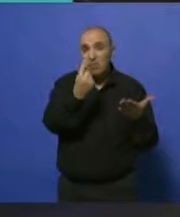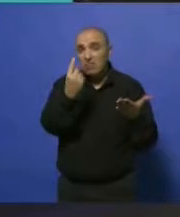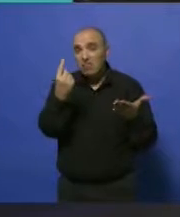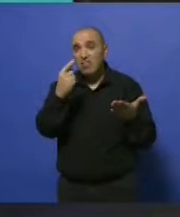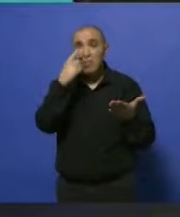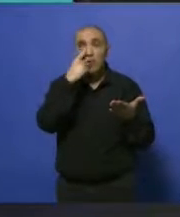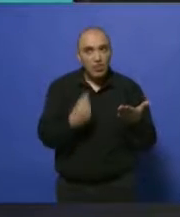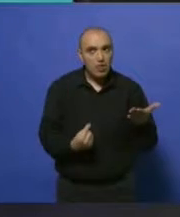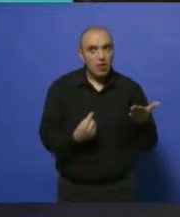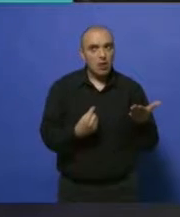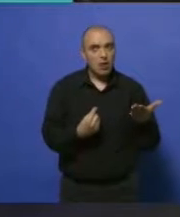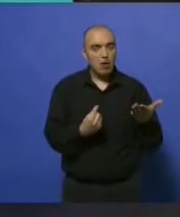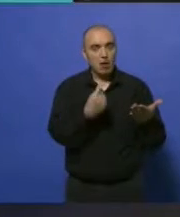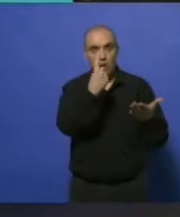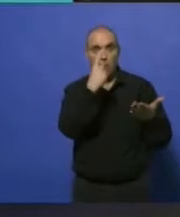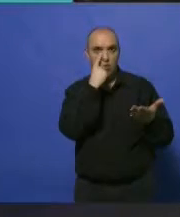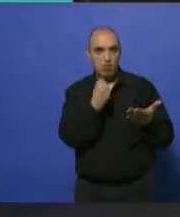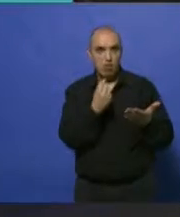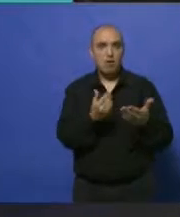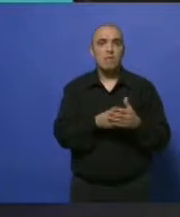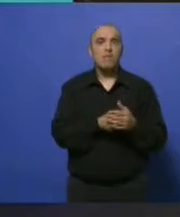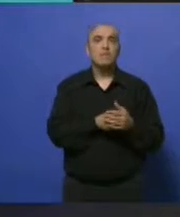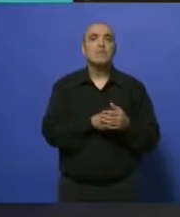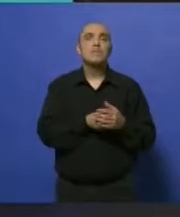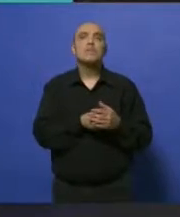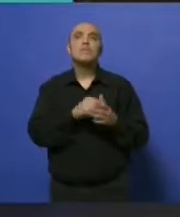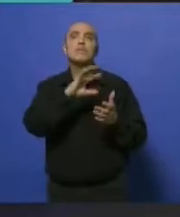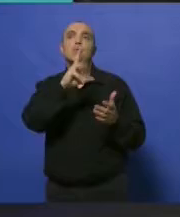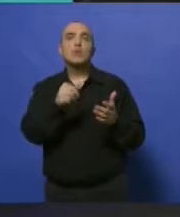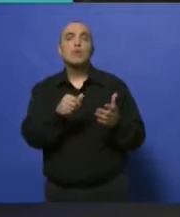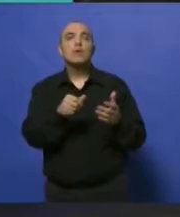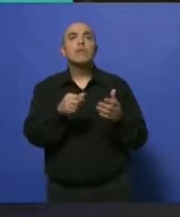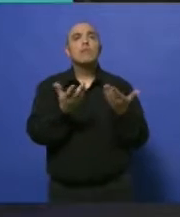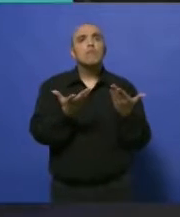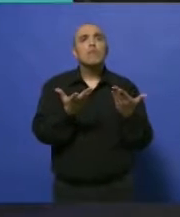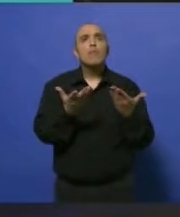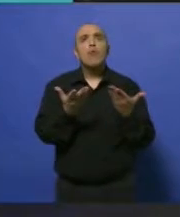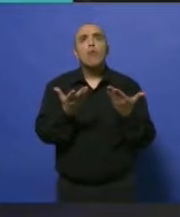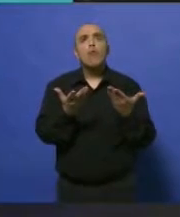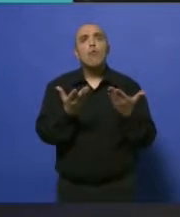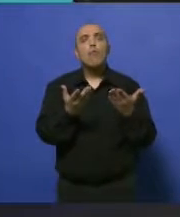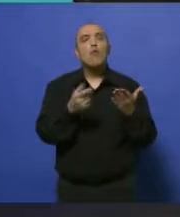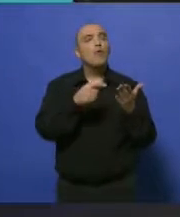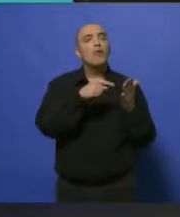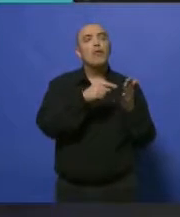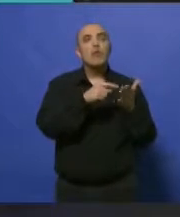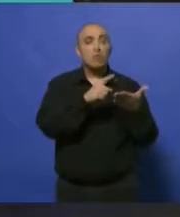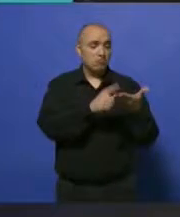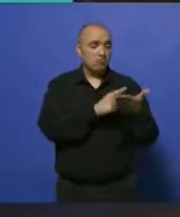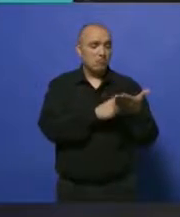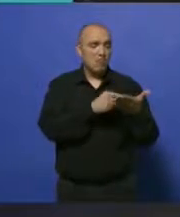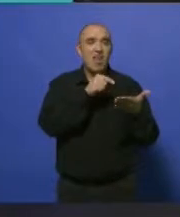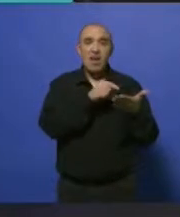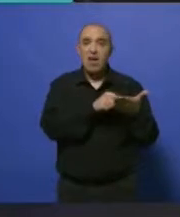permite verlo con la posibilidad de bloquear el teléfono a través del número de email. ¿Qué es el email? Aparecen varios nombres y datos extraños